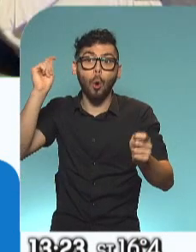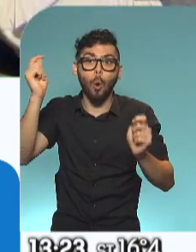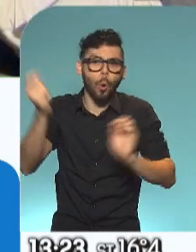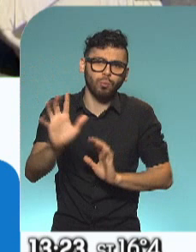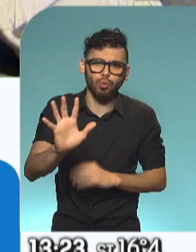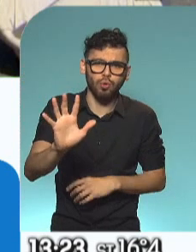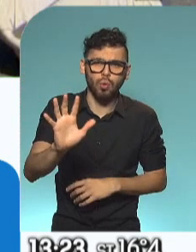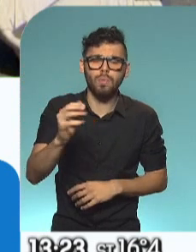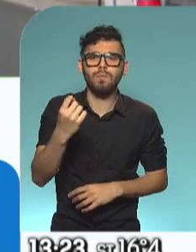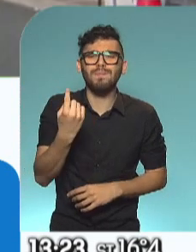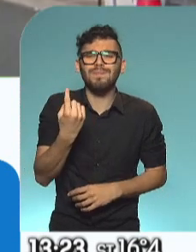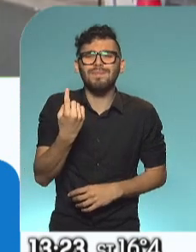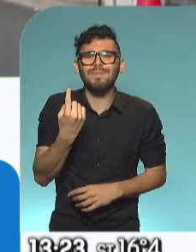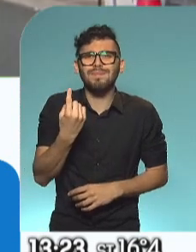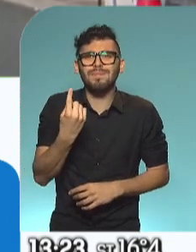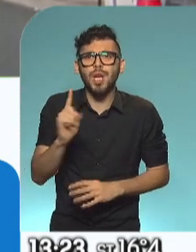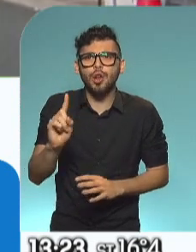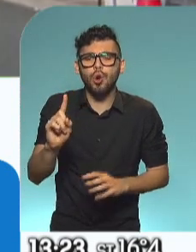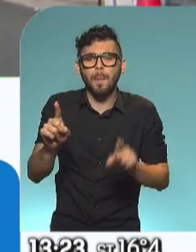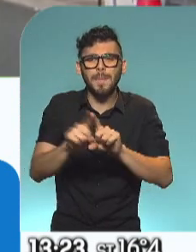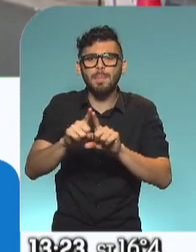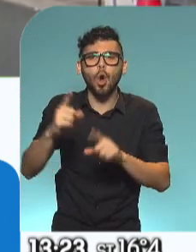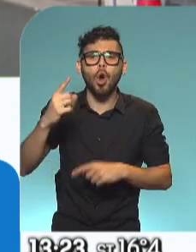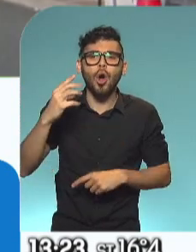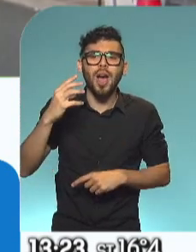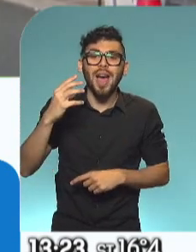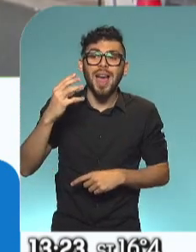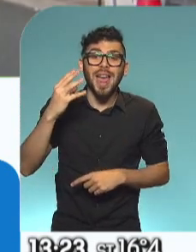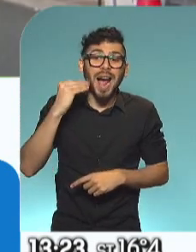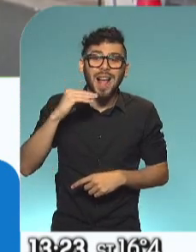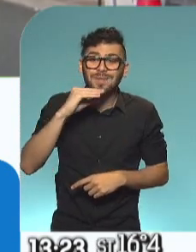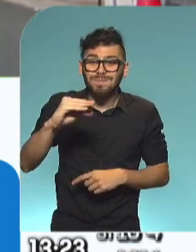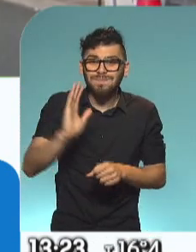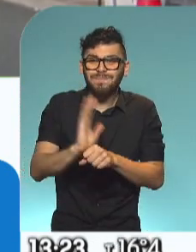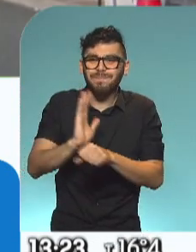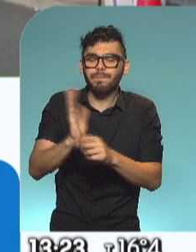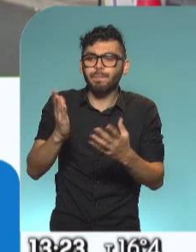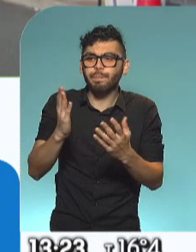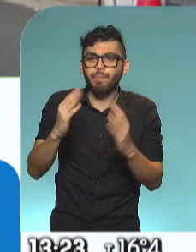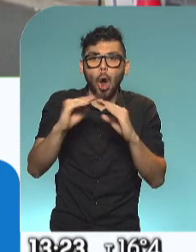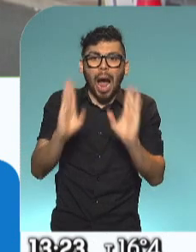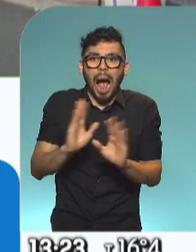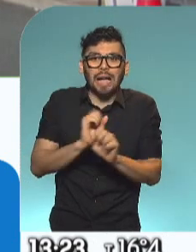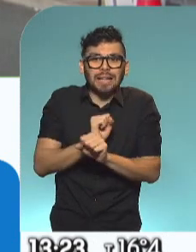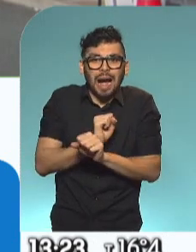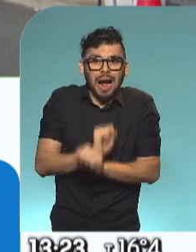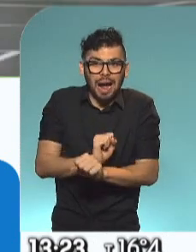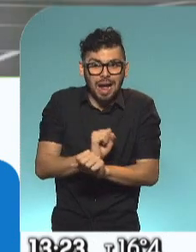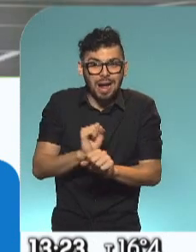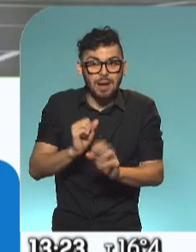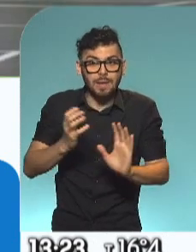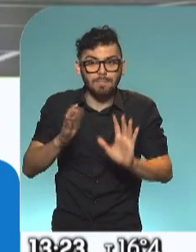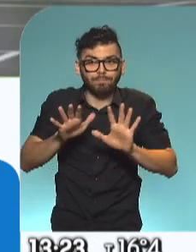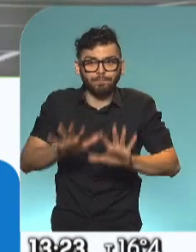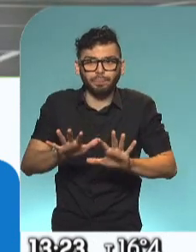la noción que teníamos que estar, como dicen en inglés, en lockdown, o sea que uno se encierra en su casa